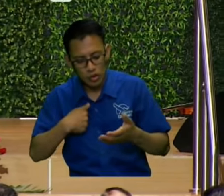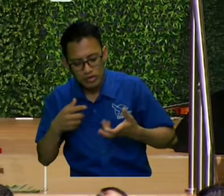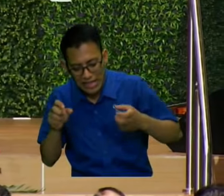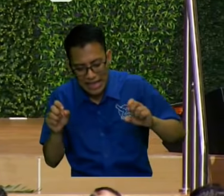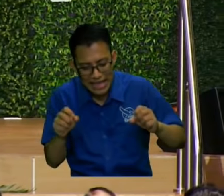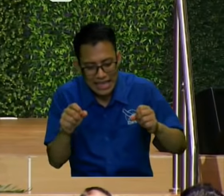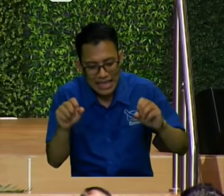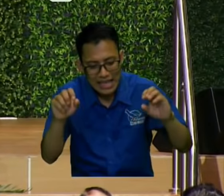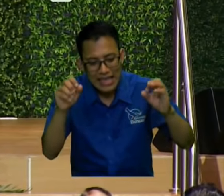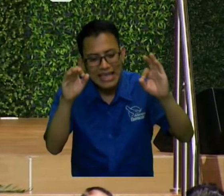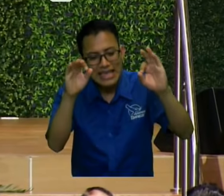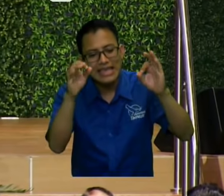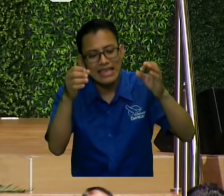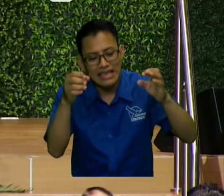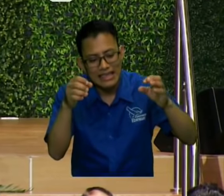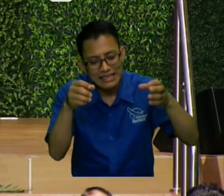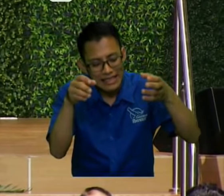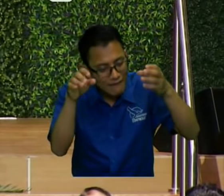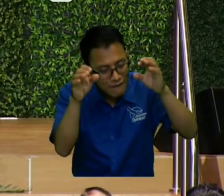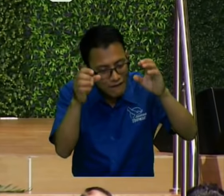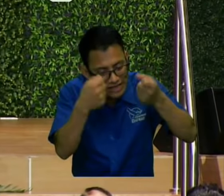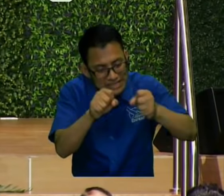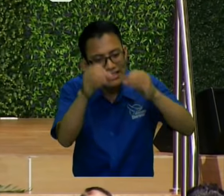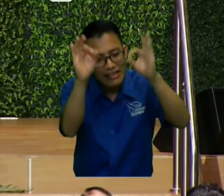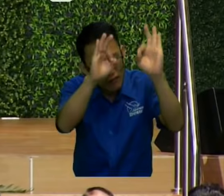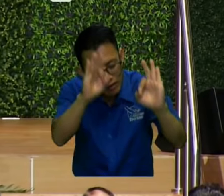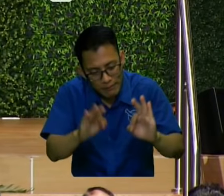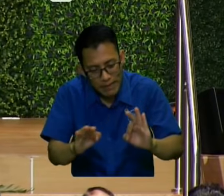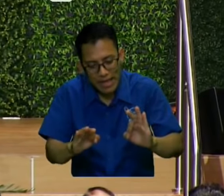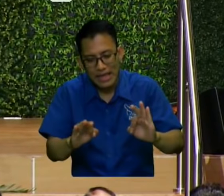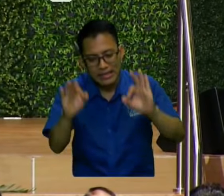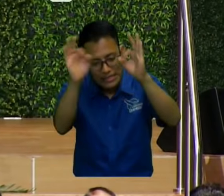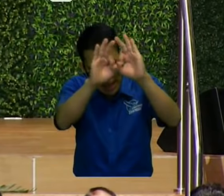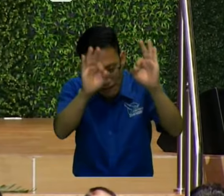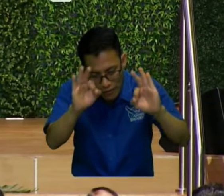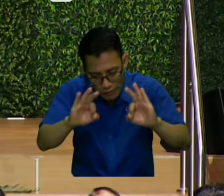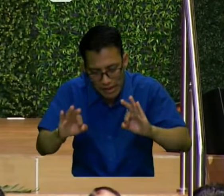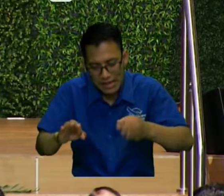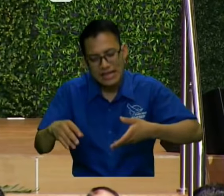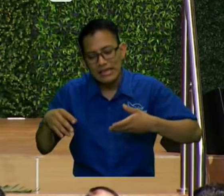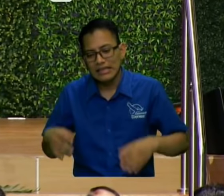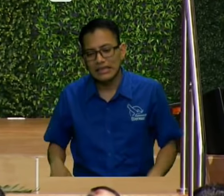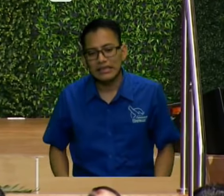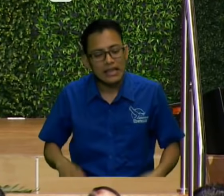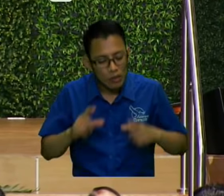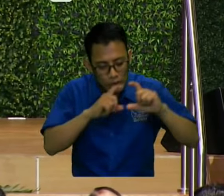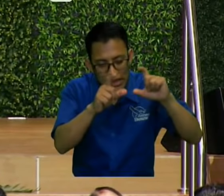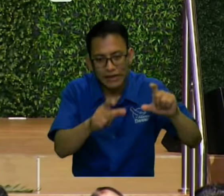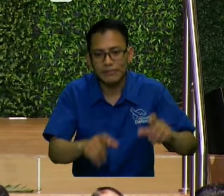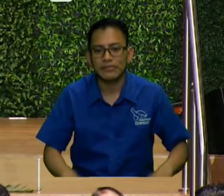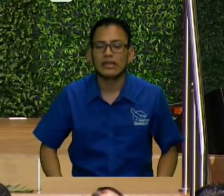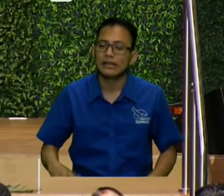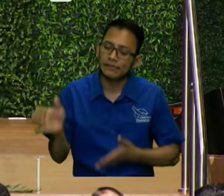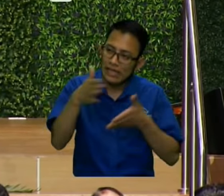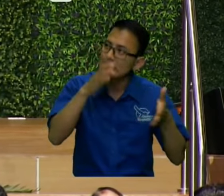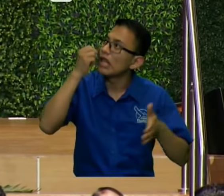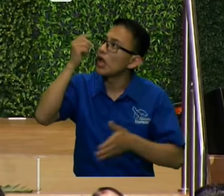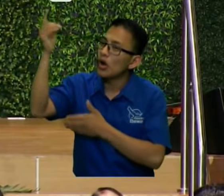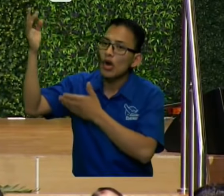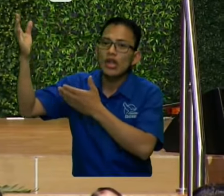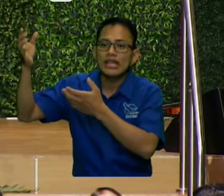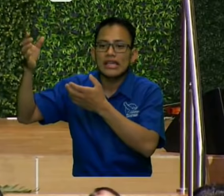nos formó a todos nosotros. Formó a la humanidad. Entonces, esta palabra